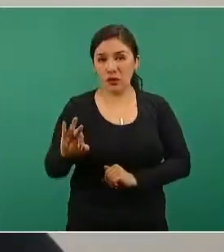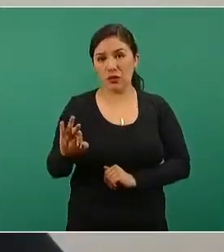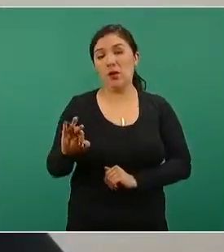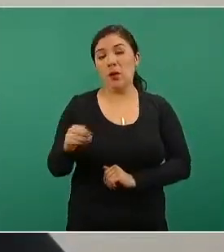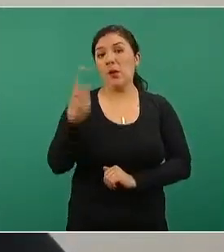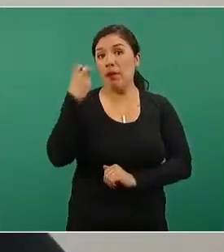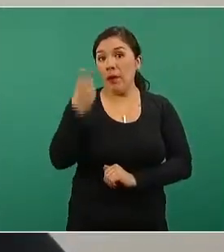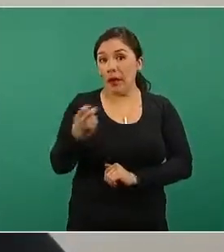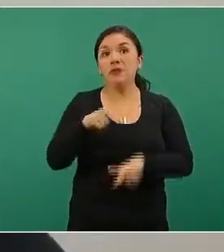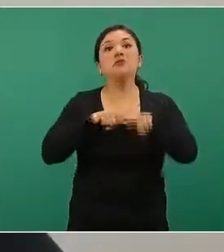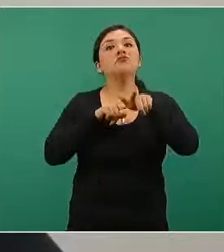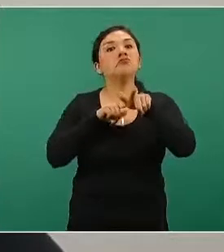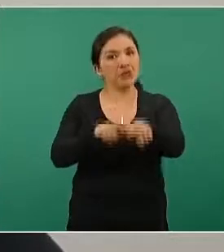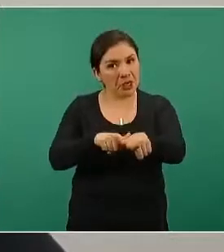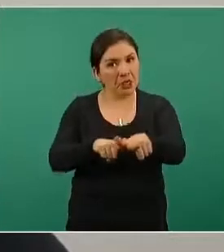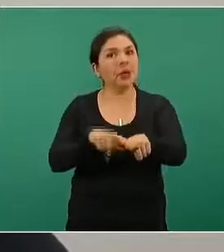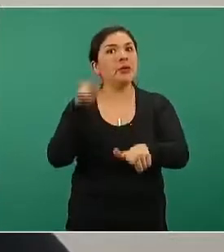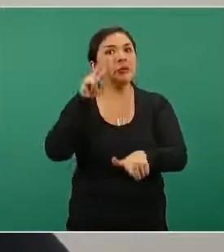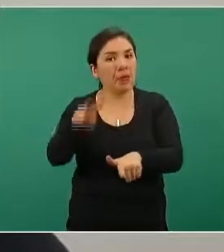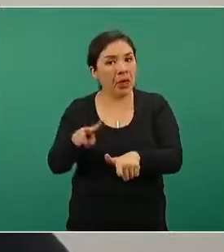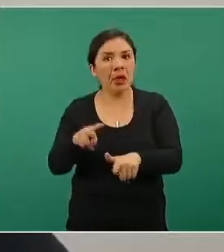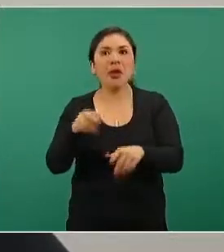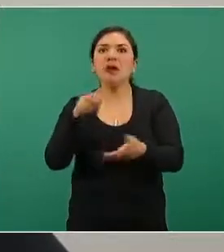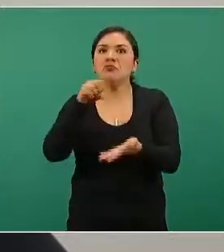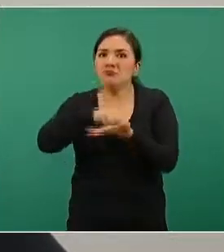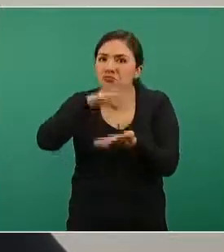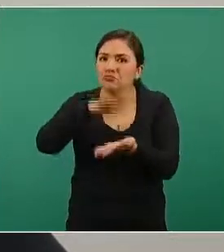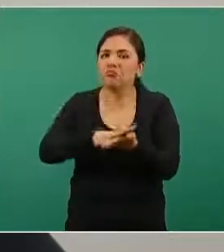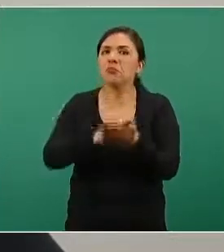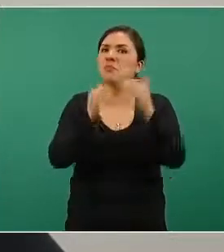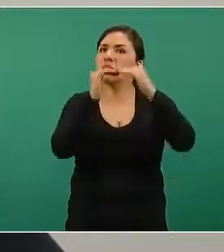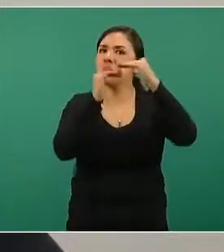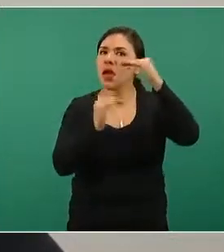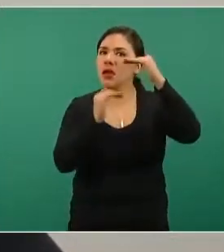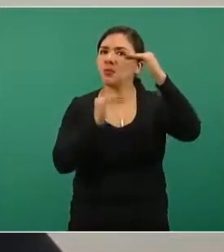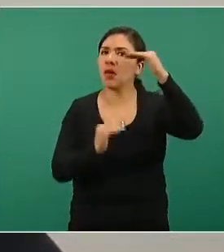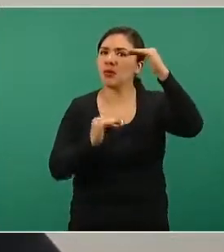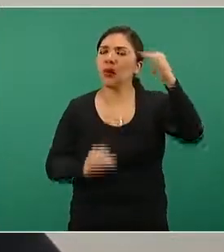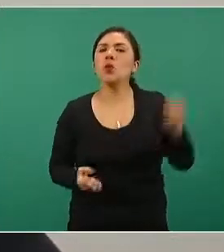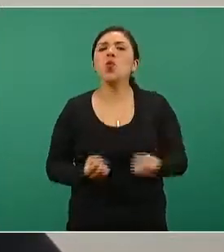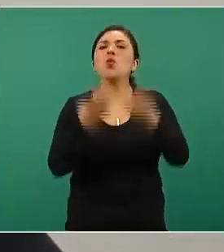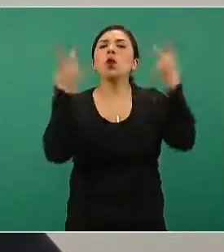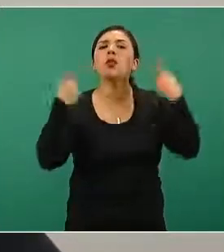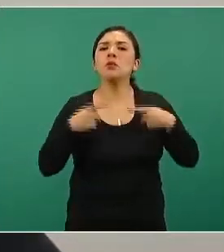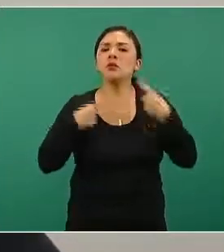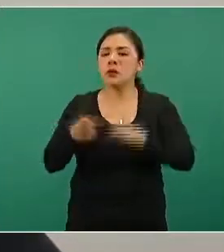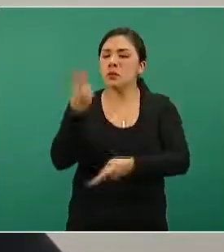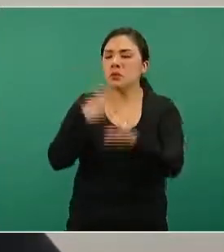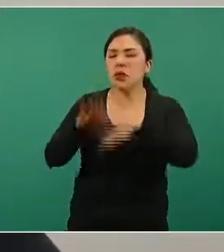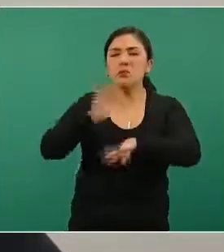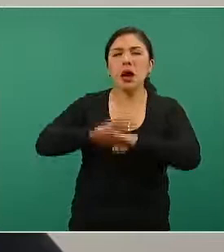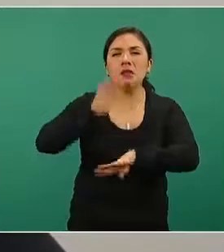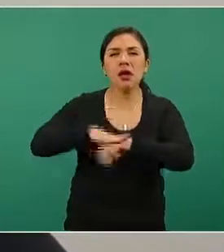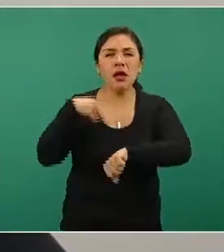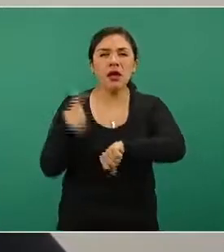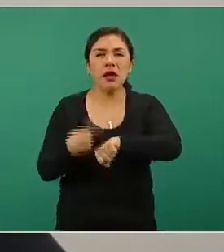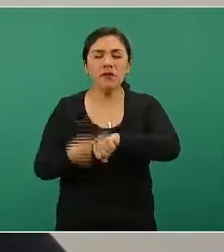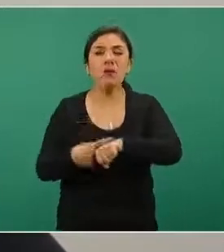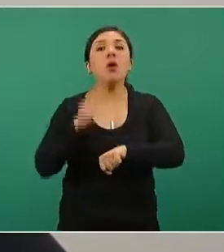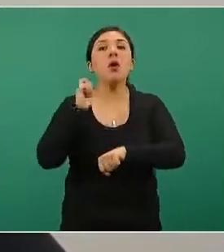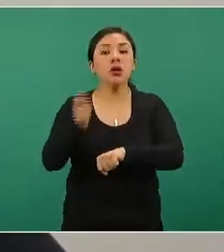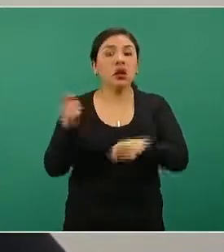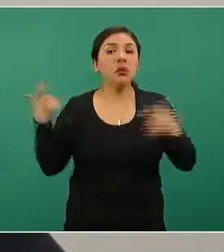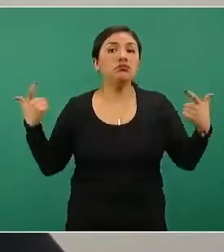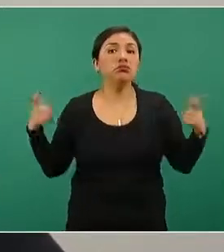16%. Esto continúa obviamente reafirmando el descenso en la cantidad de casos, por lo tanto el descenso de contagios que